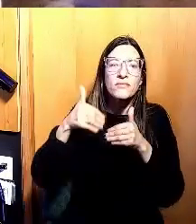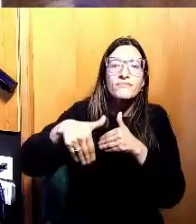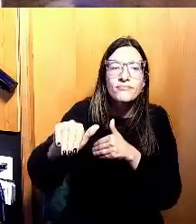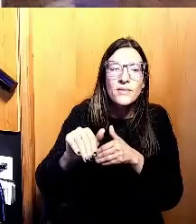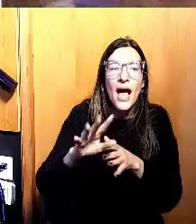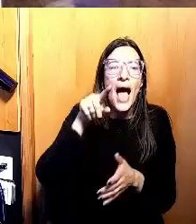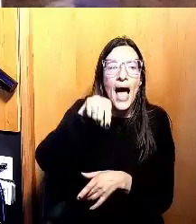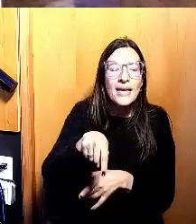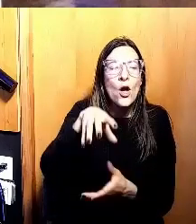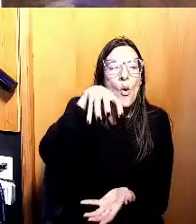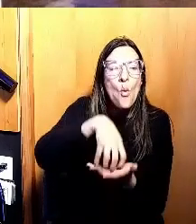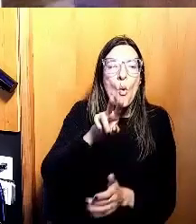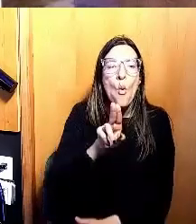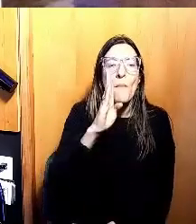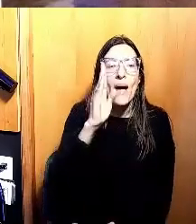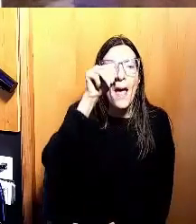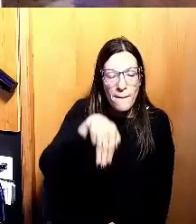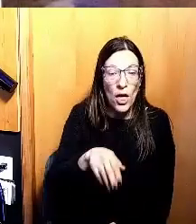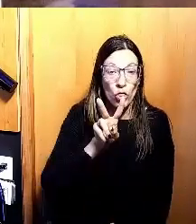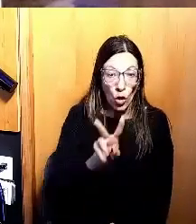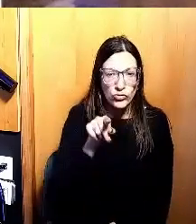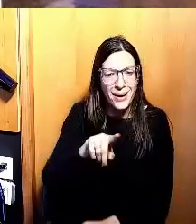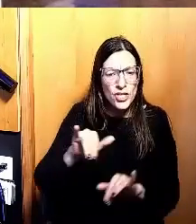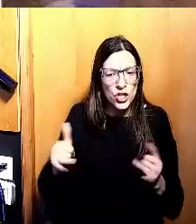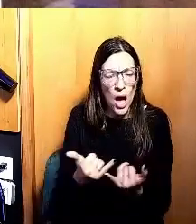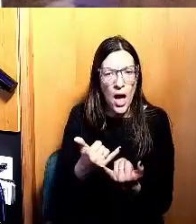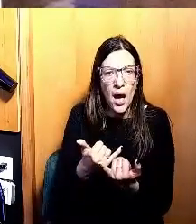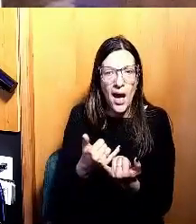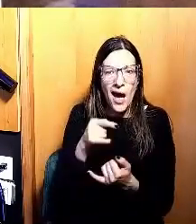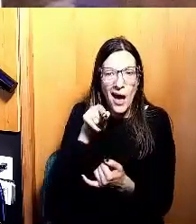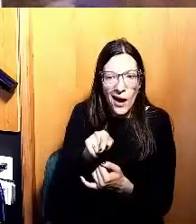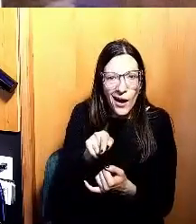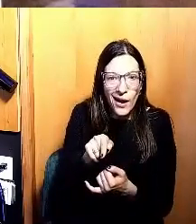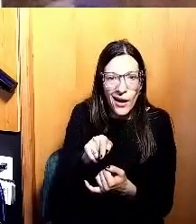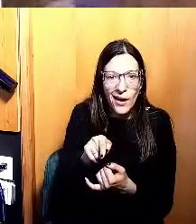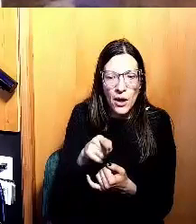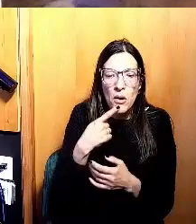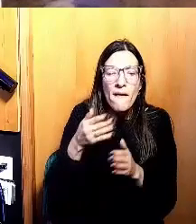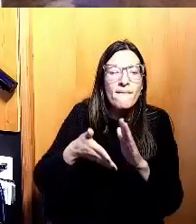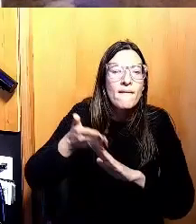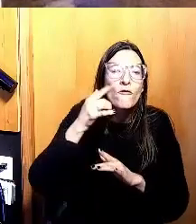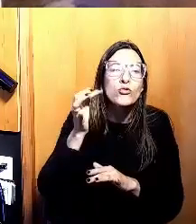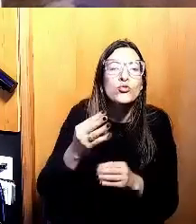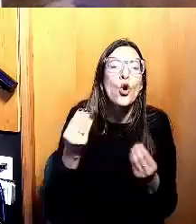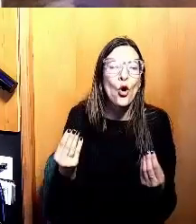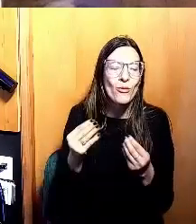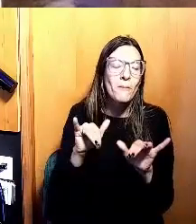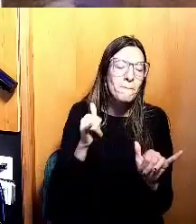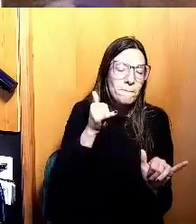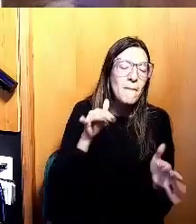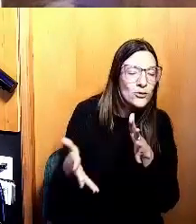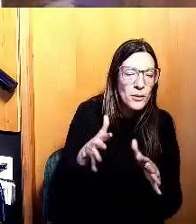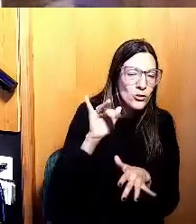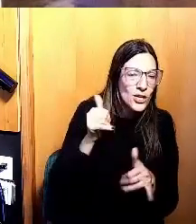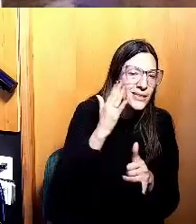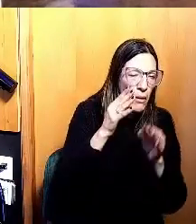UPM2 en esas variables, ¿no? Porque no quiero, ya sabemos que ha pasado algunas cuestiones específicas que no